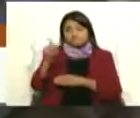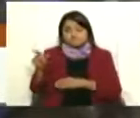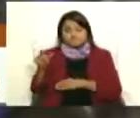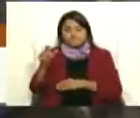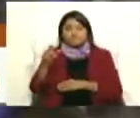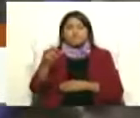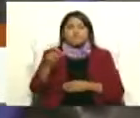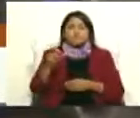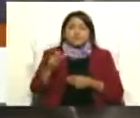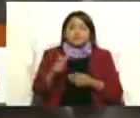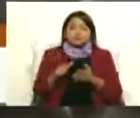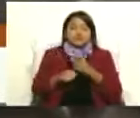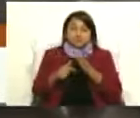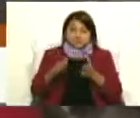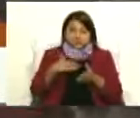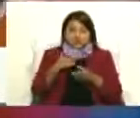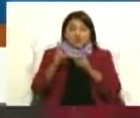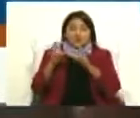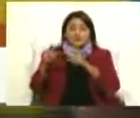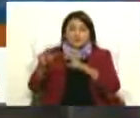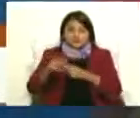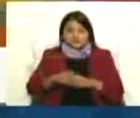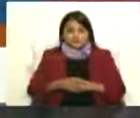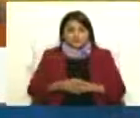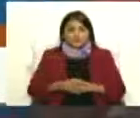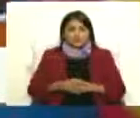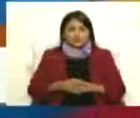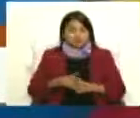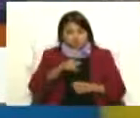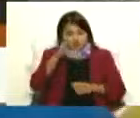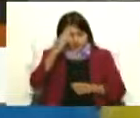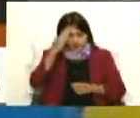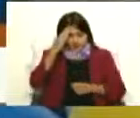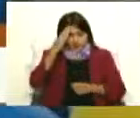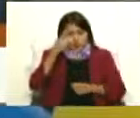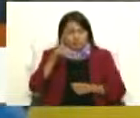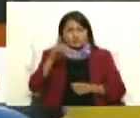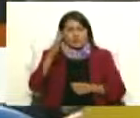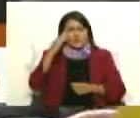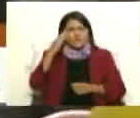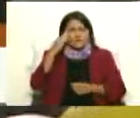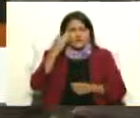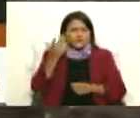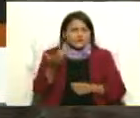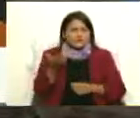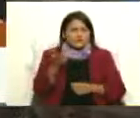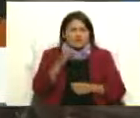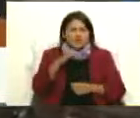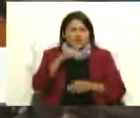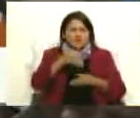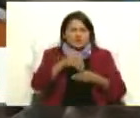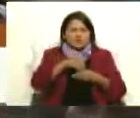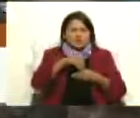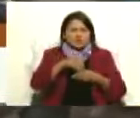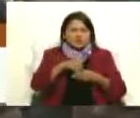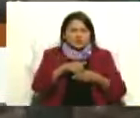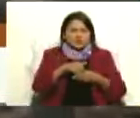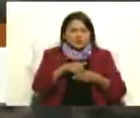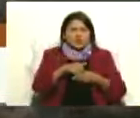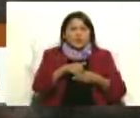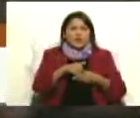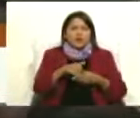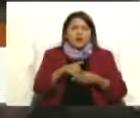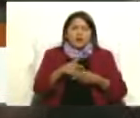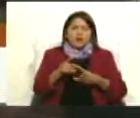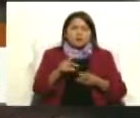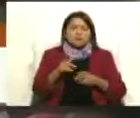cédula. El que no sepa dónde votar, chequee ya cuál es el centro de votación que históricamente le